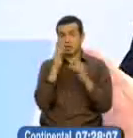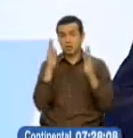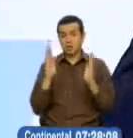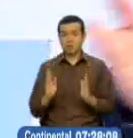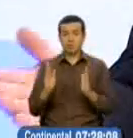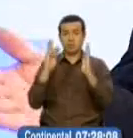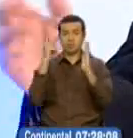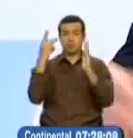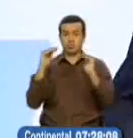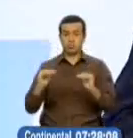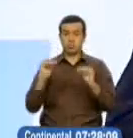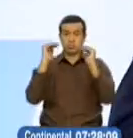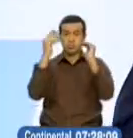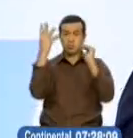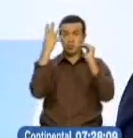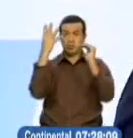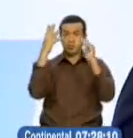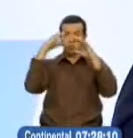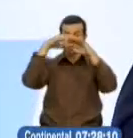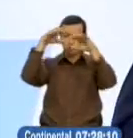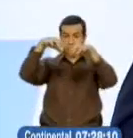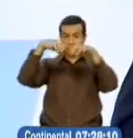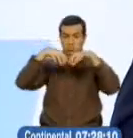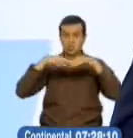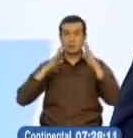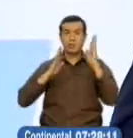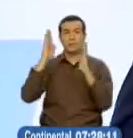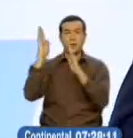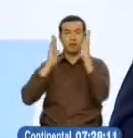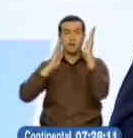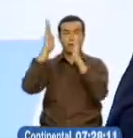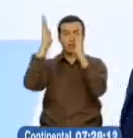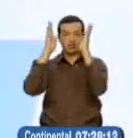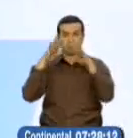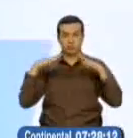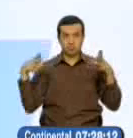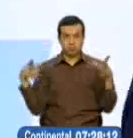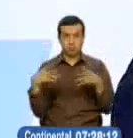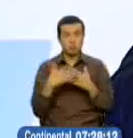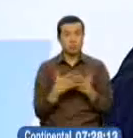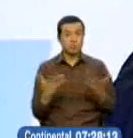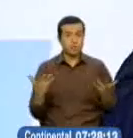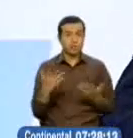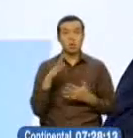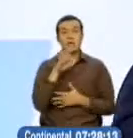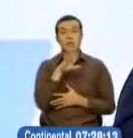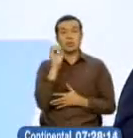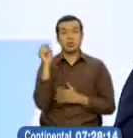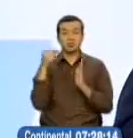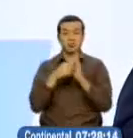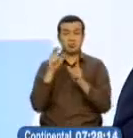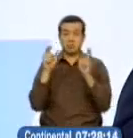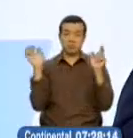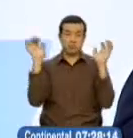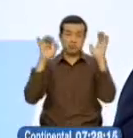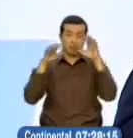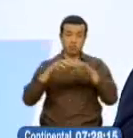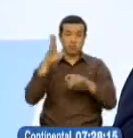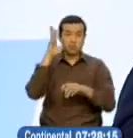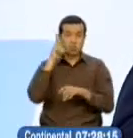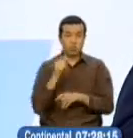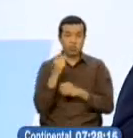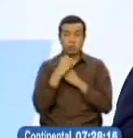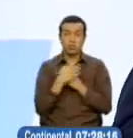de dos pisos con cuatro departamentos, pues seguramente podemos ponerle 500.000 habitantes más. El Cuenca podría